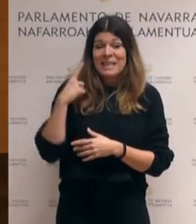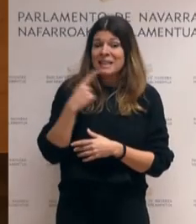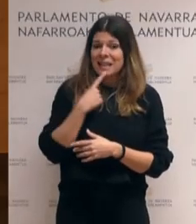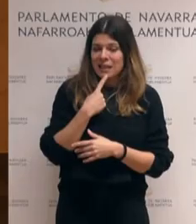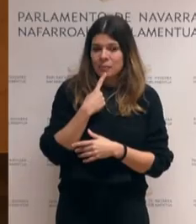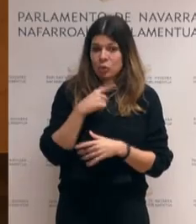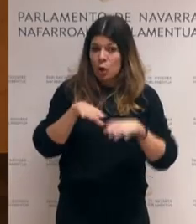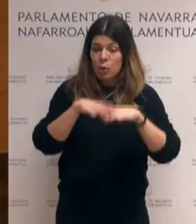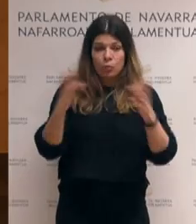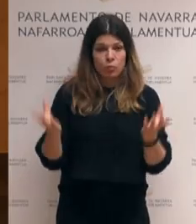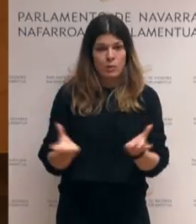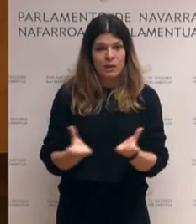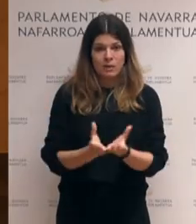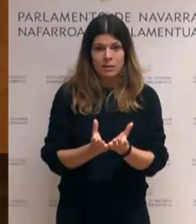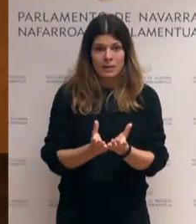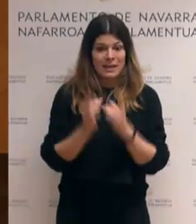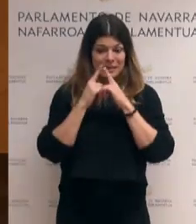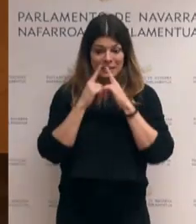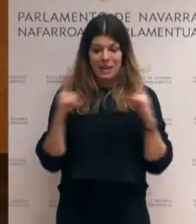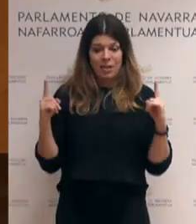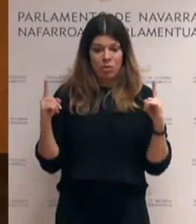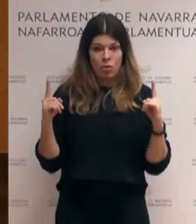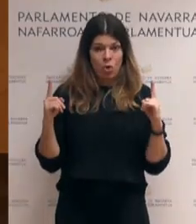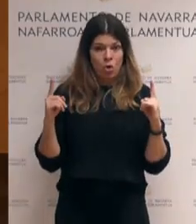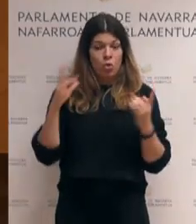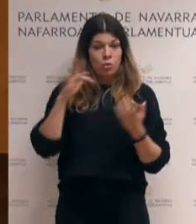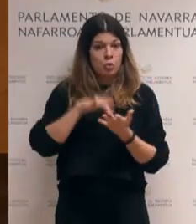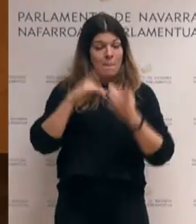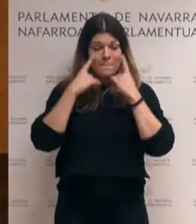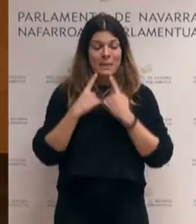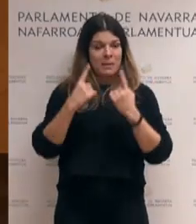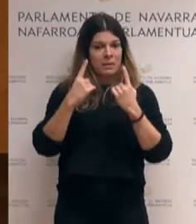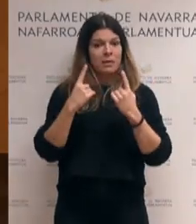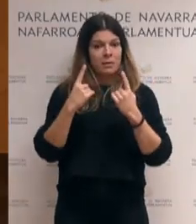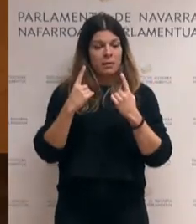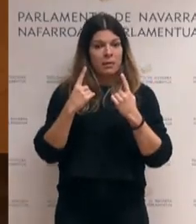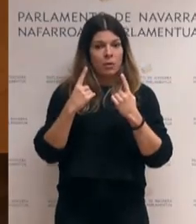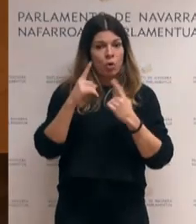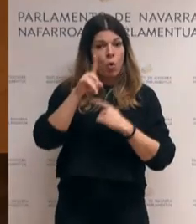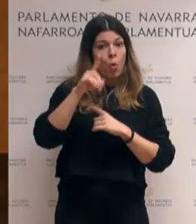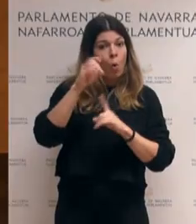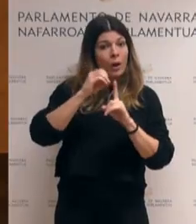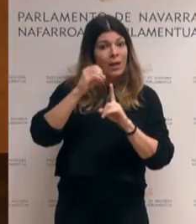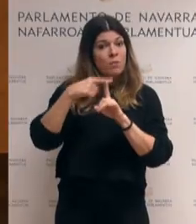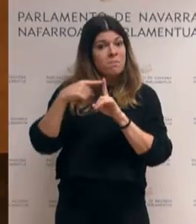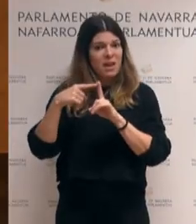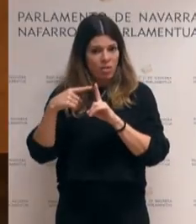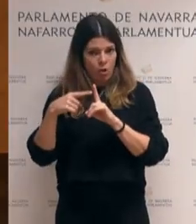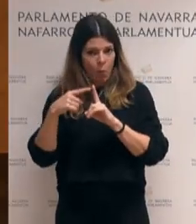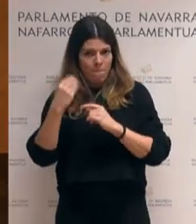nuestro planeta este mismo año superará por primera vez 1 grado y medio